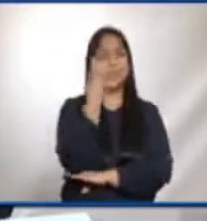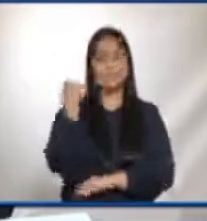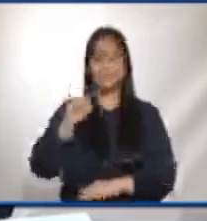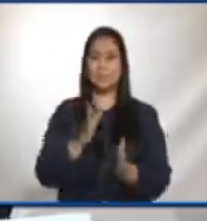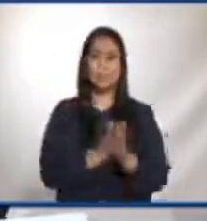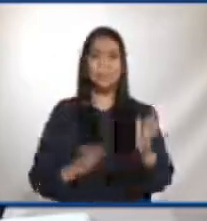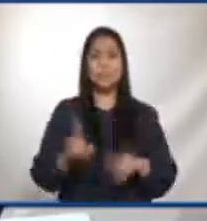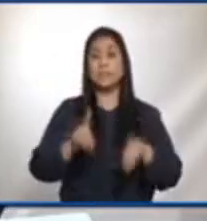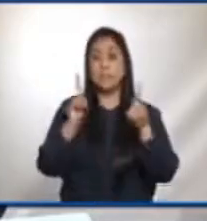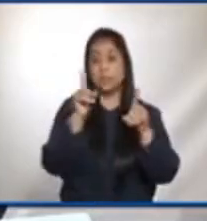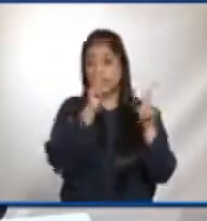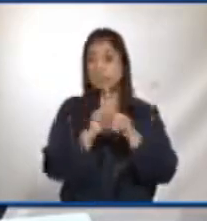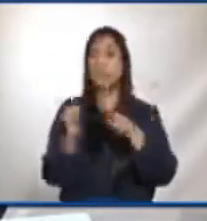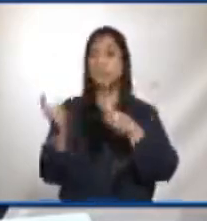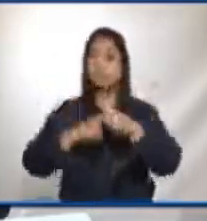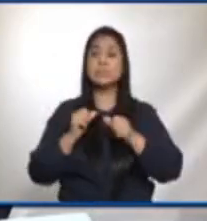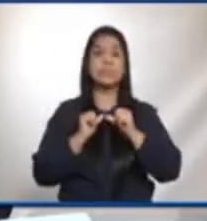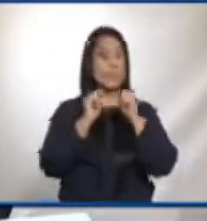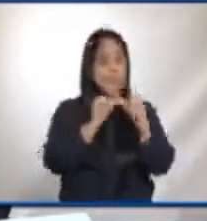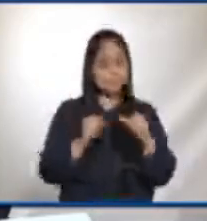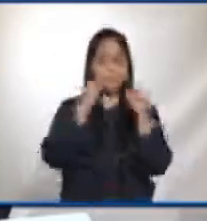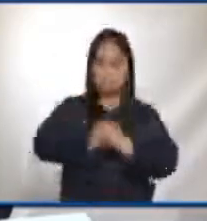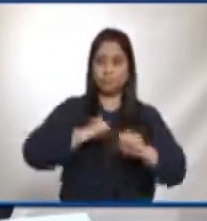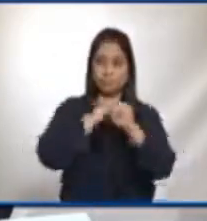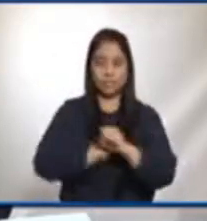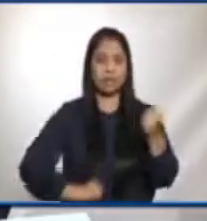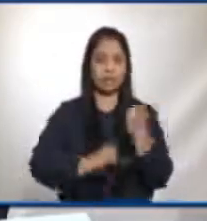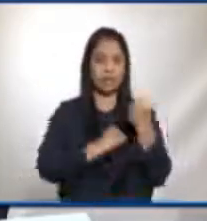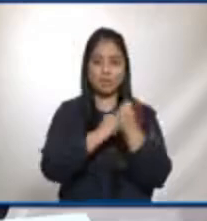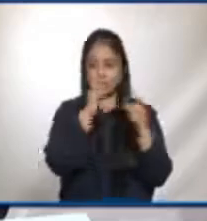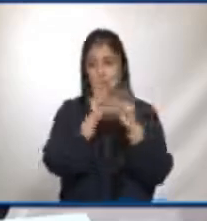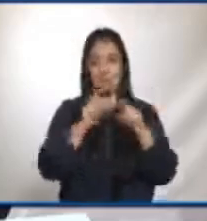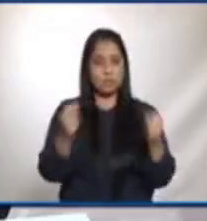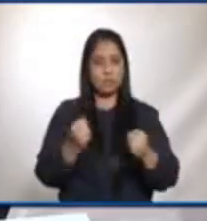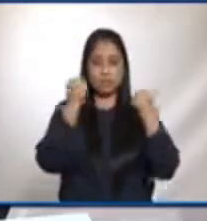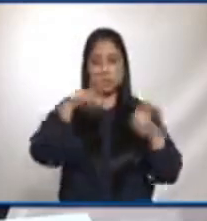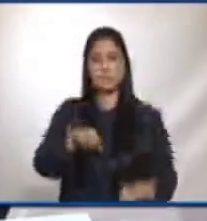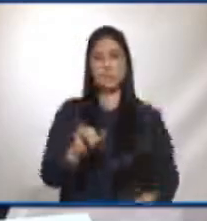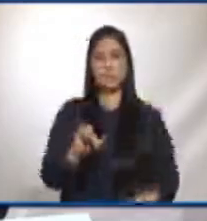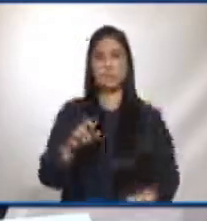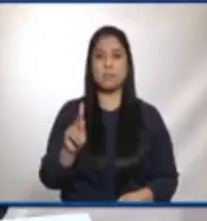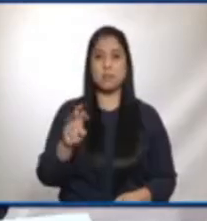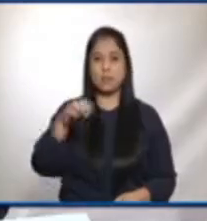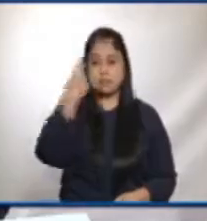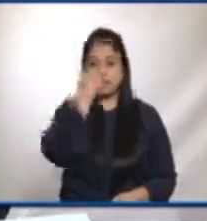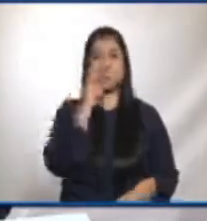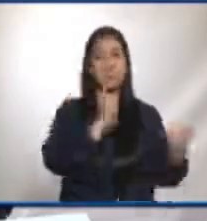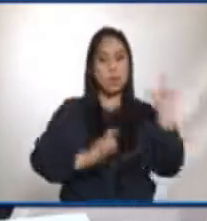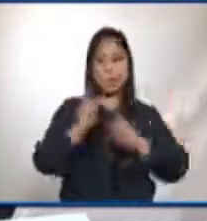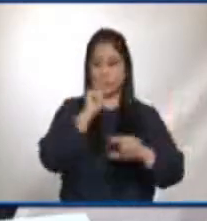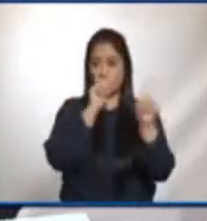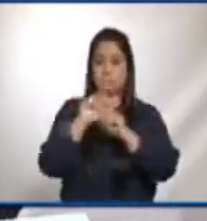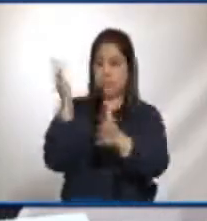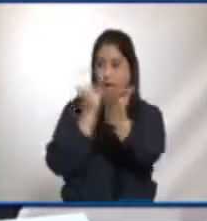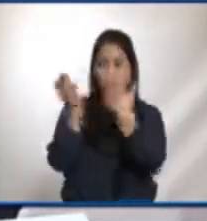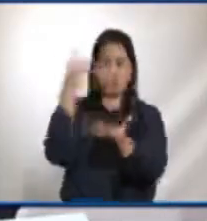y continuarán siendo socios estratégicos en pilares como el fortalecimiento de las MIPYMES, el comercio y la atracción de las